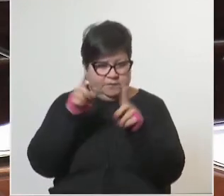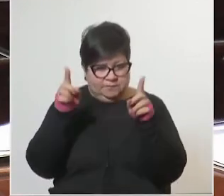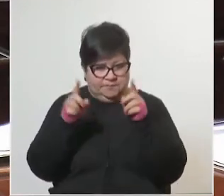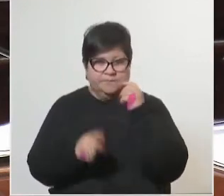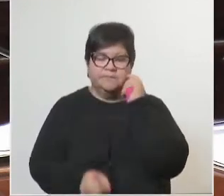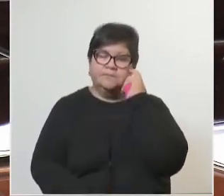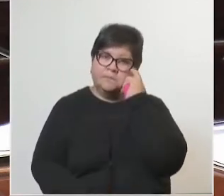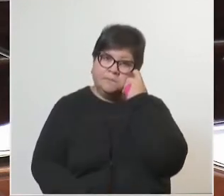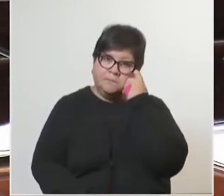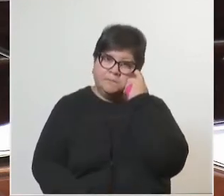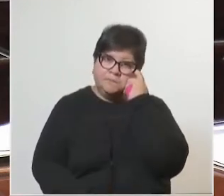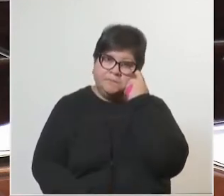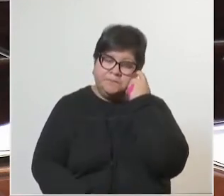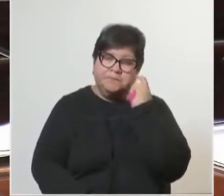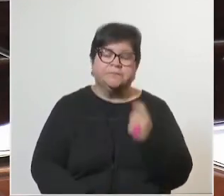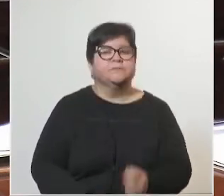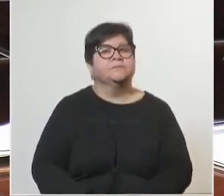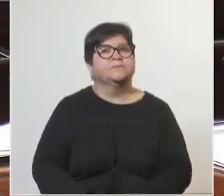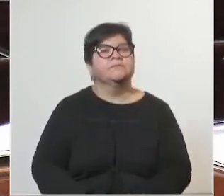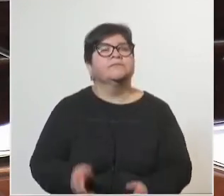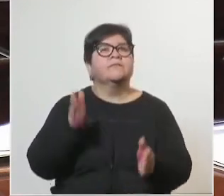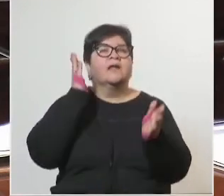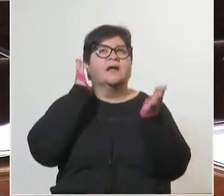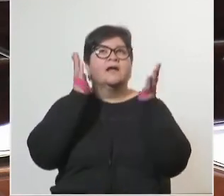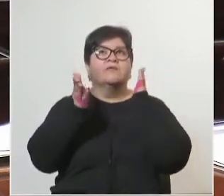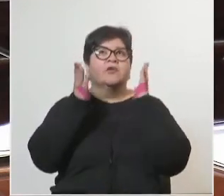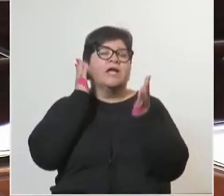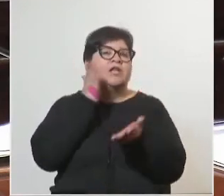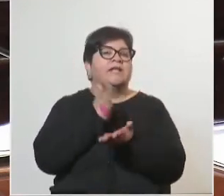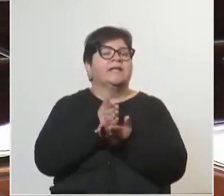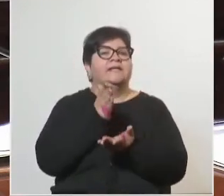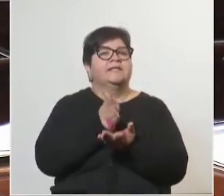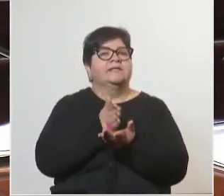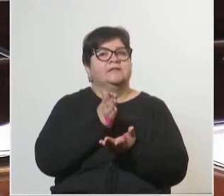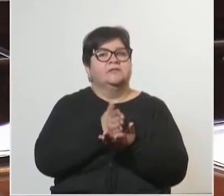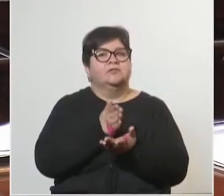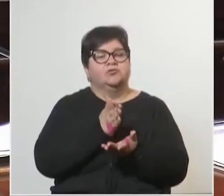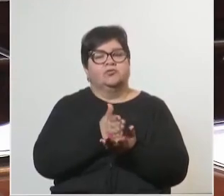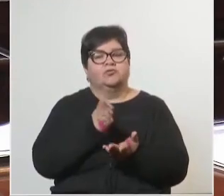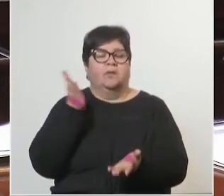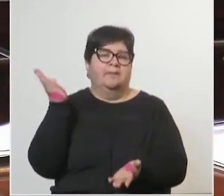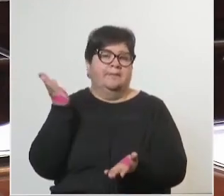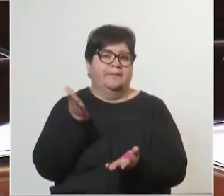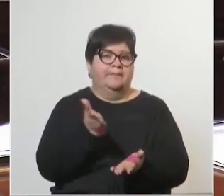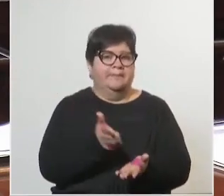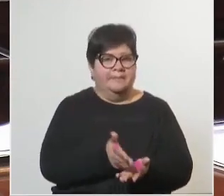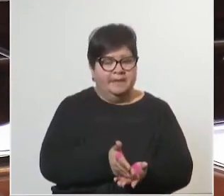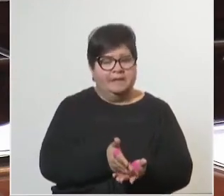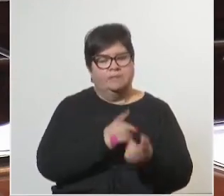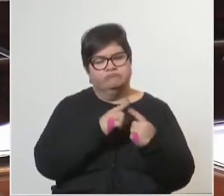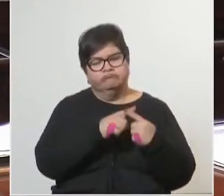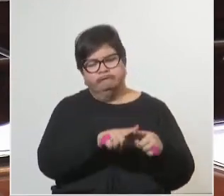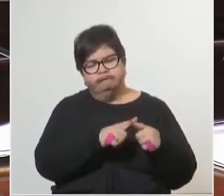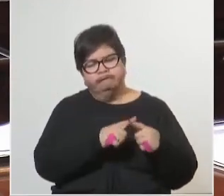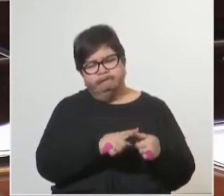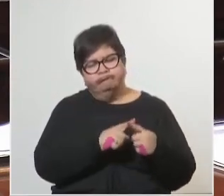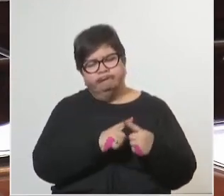Los teóricos del derecho penal han discurrido largamente sobre el sentido de la